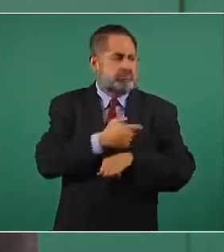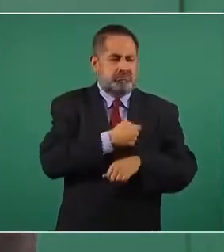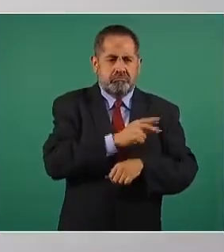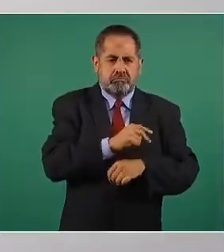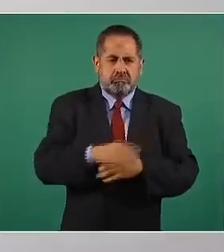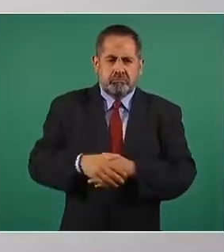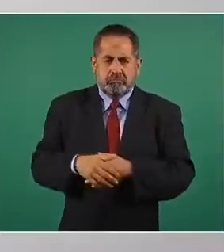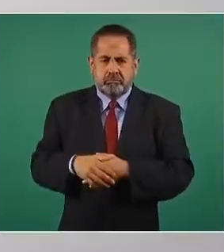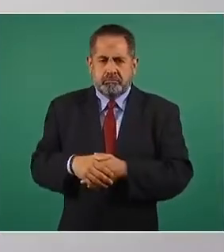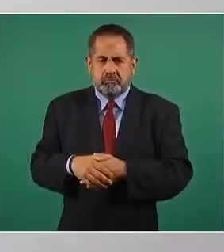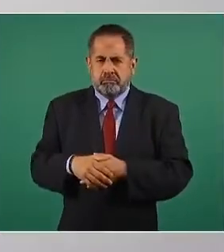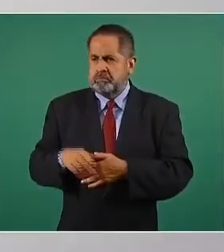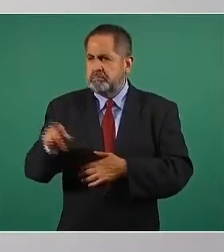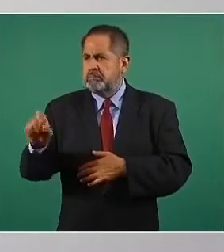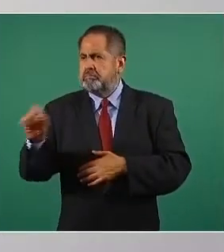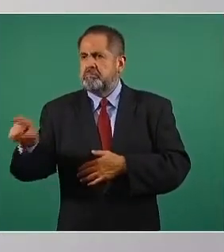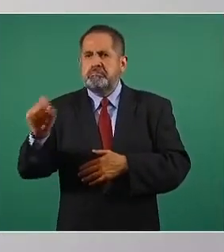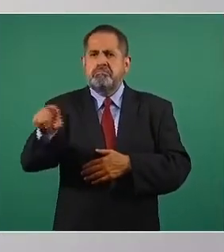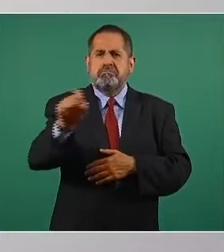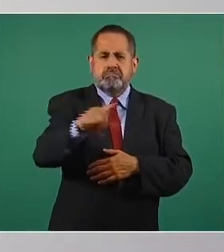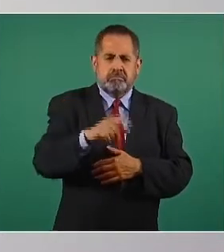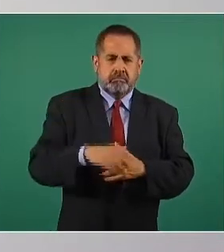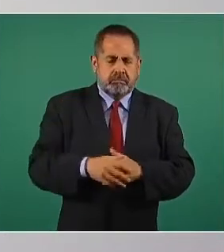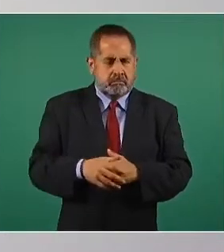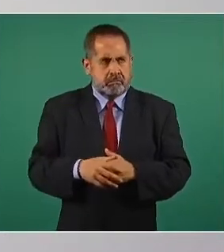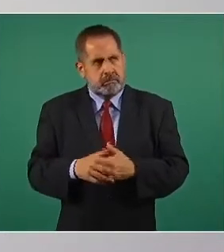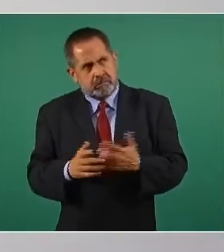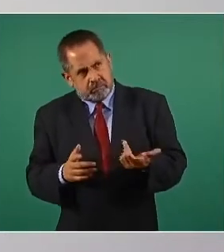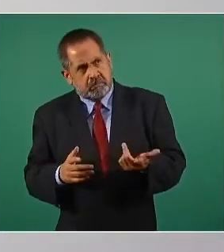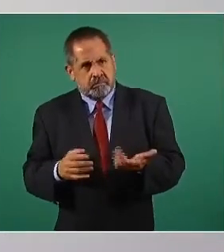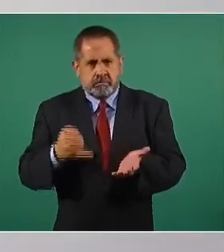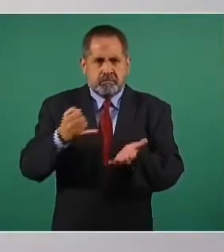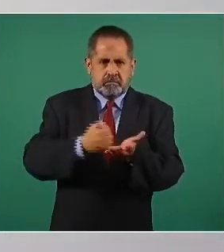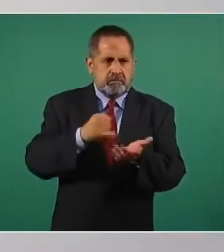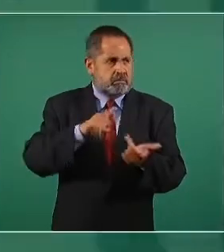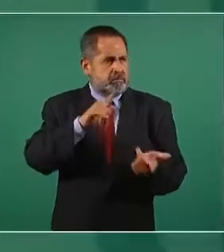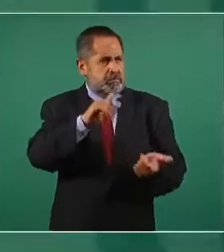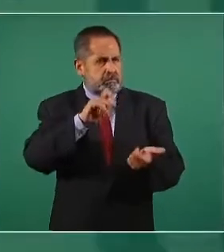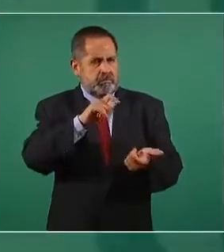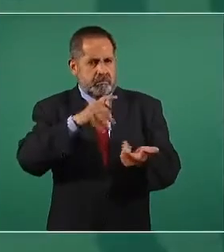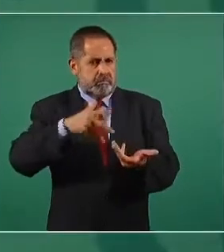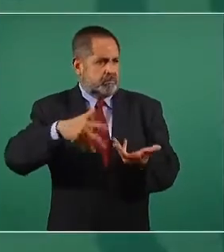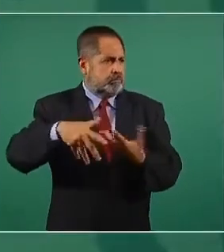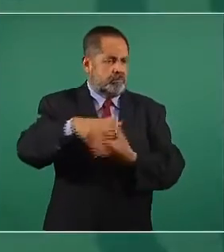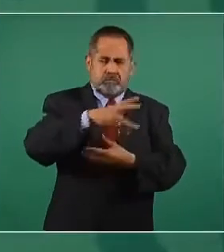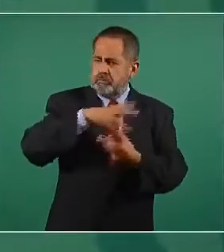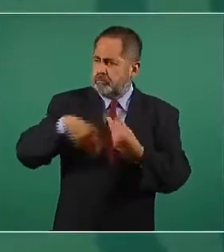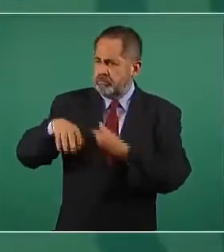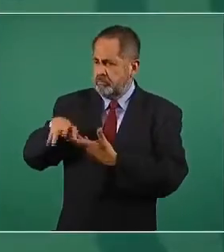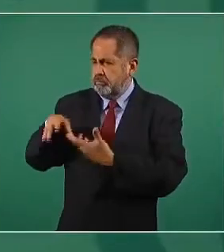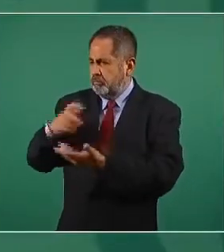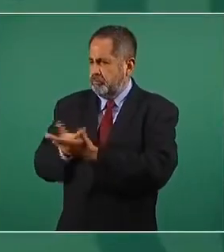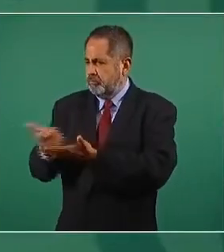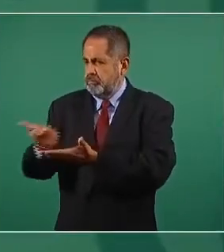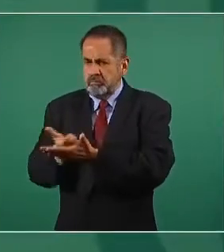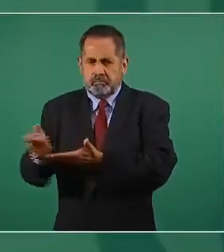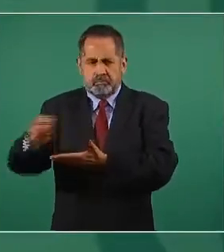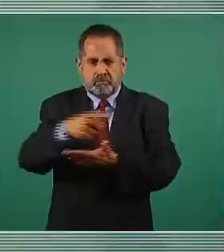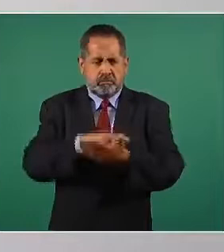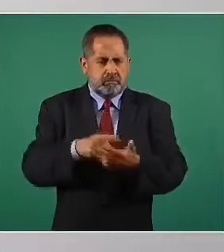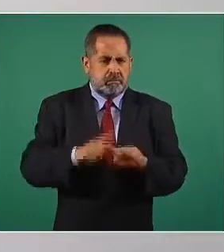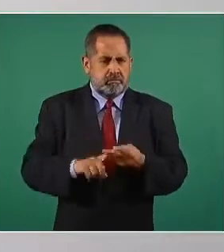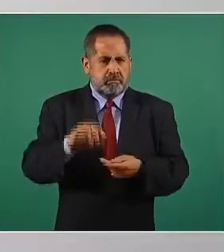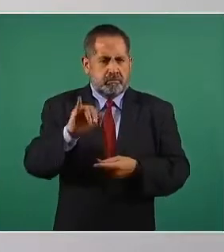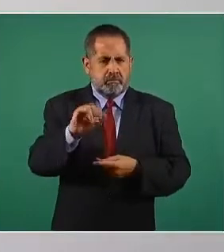Tú vives también del IVA. Pues sí, yo vivo del IVA y vivo del impuesto sobre la